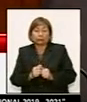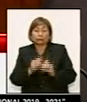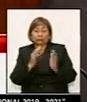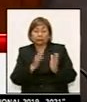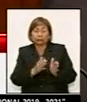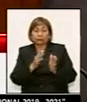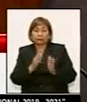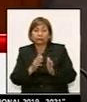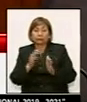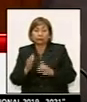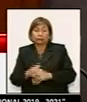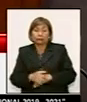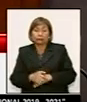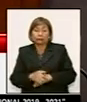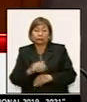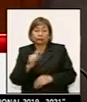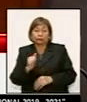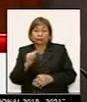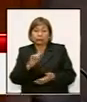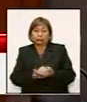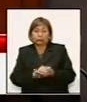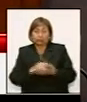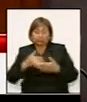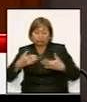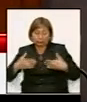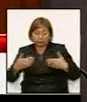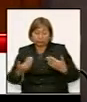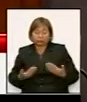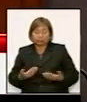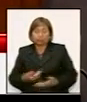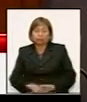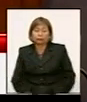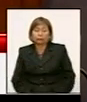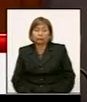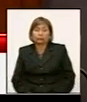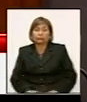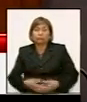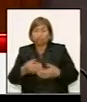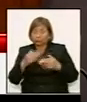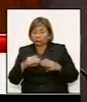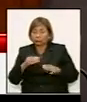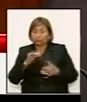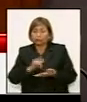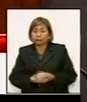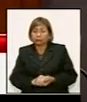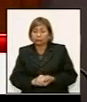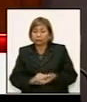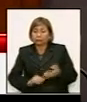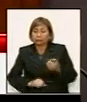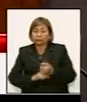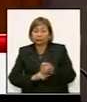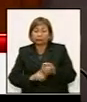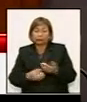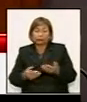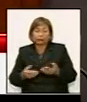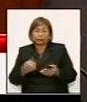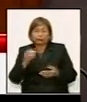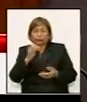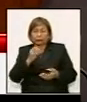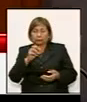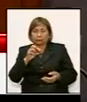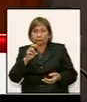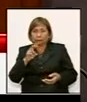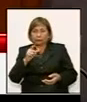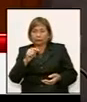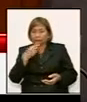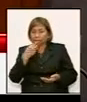proceder a que pueda haber un sistema de fortalecimiento para la interoperabilidad en el